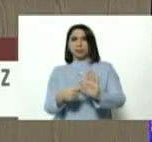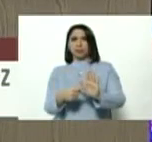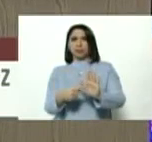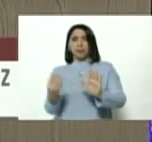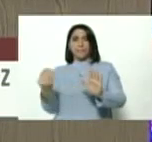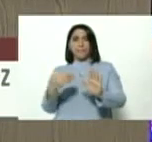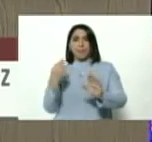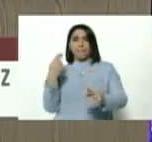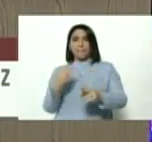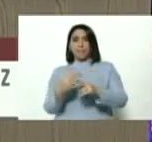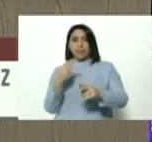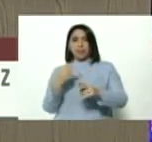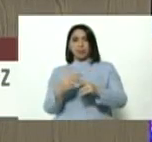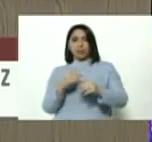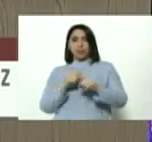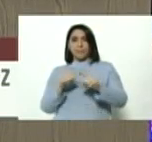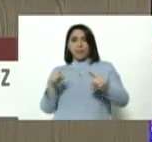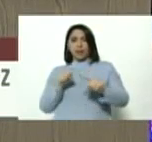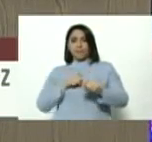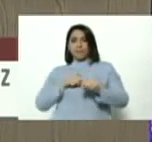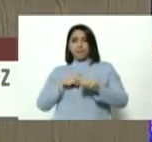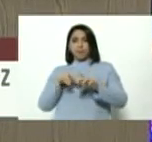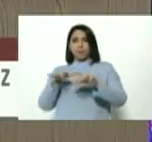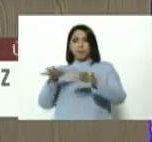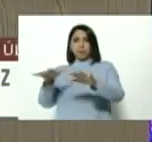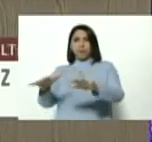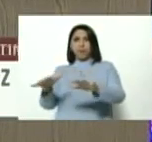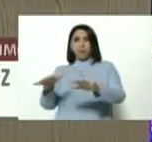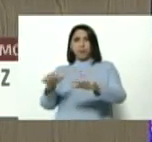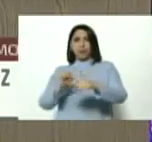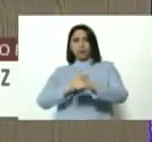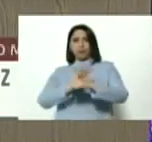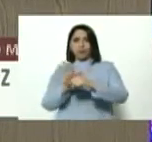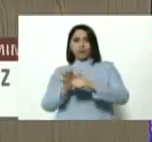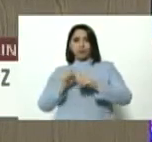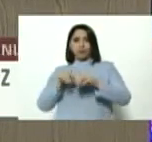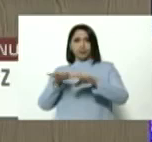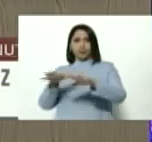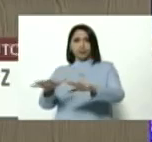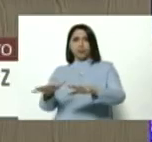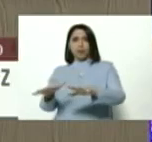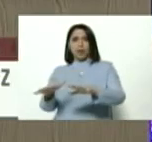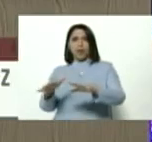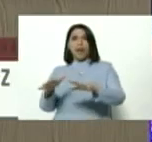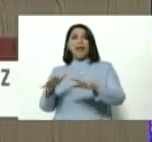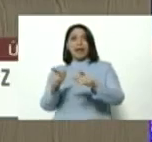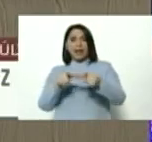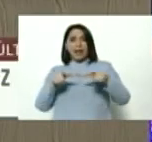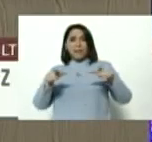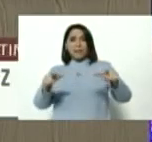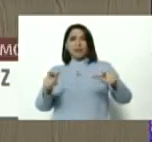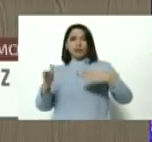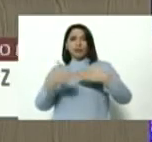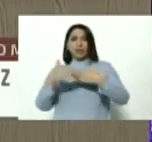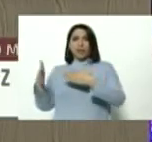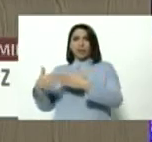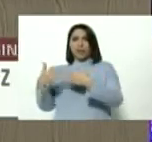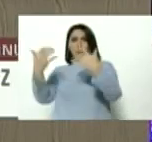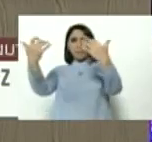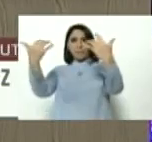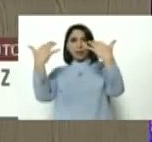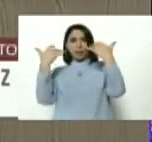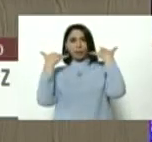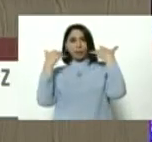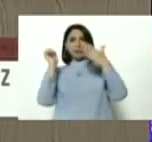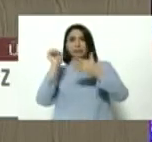más peligrosas para la transmisión de COVID-19 son los espacios cerrados, los aires acondicionados sin ventilación suficiente